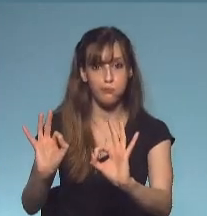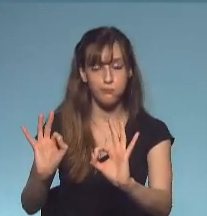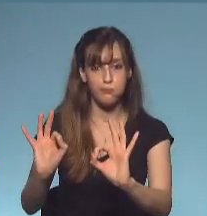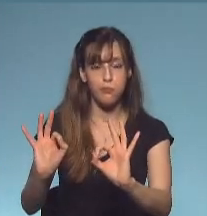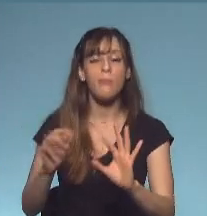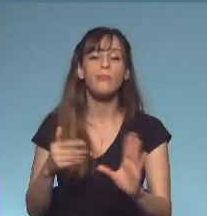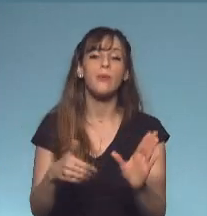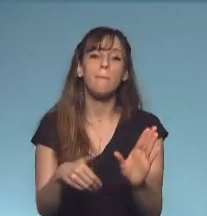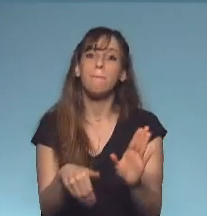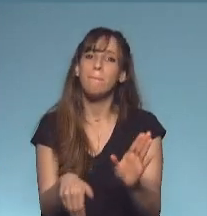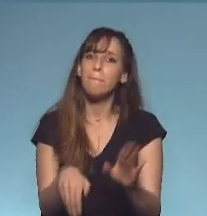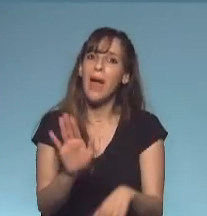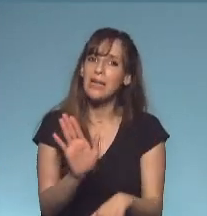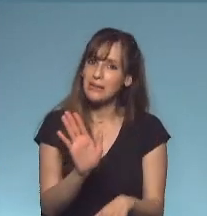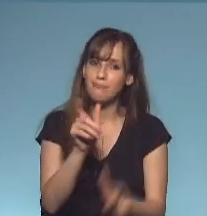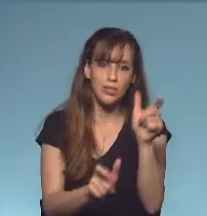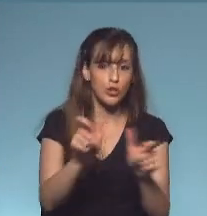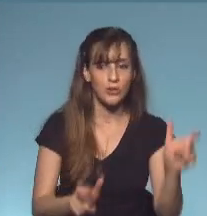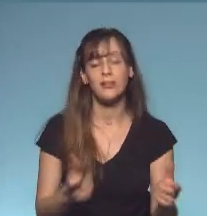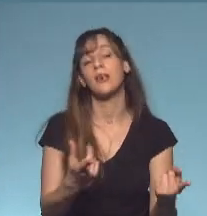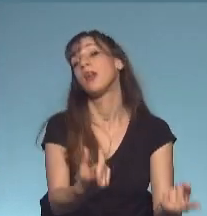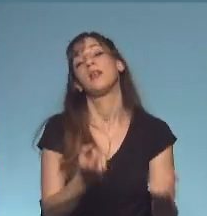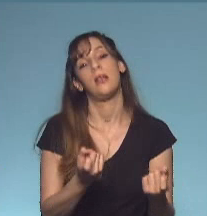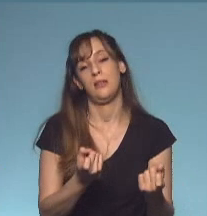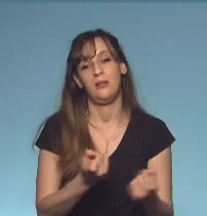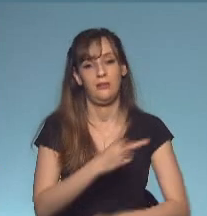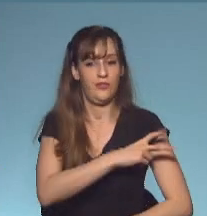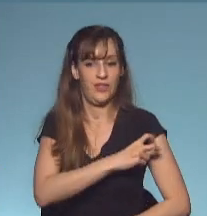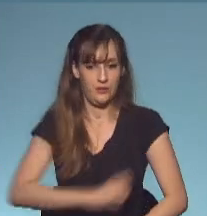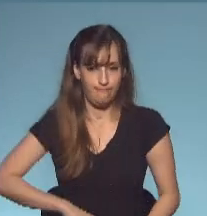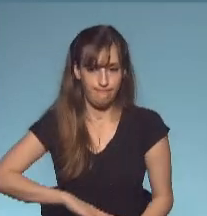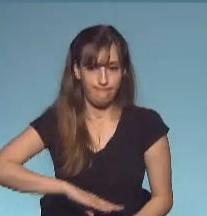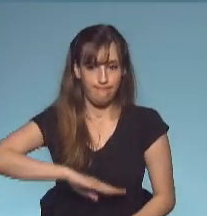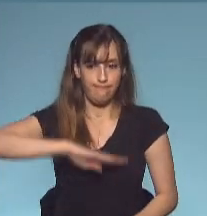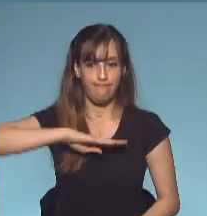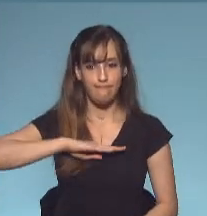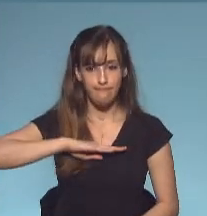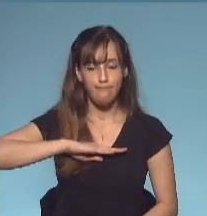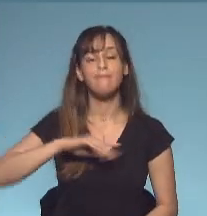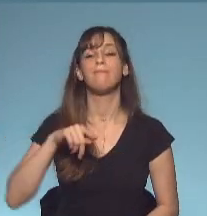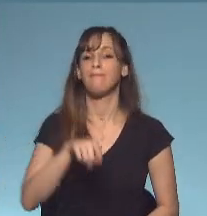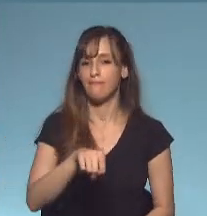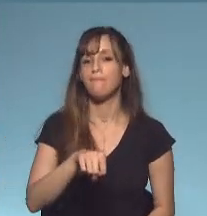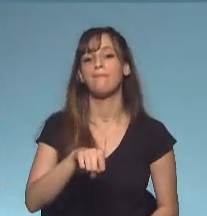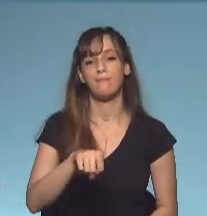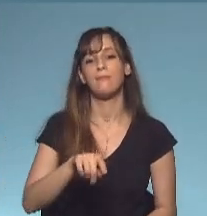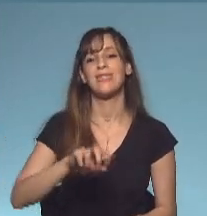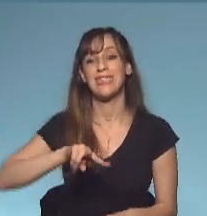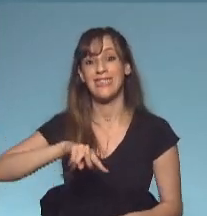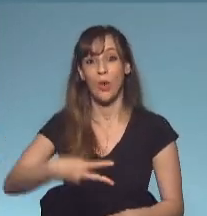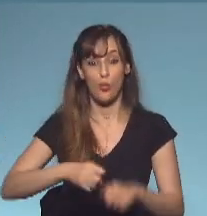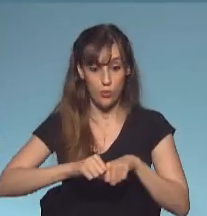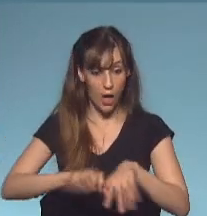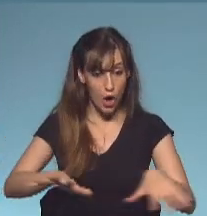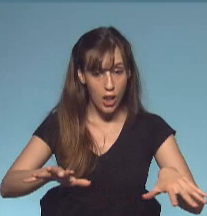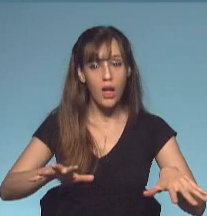más necesitan la inmunidad produciendo los anticuerpos, entonces esta segunda ola va a